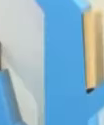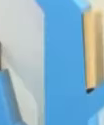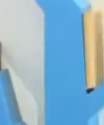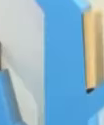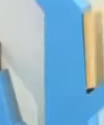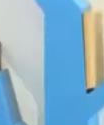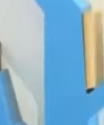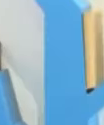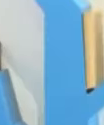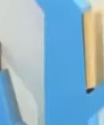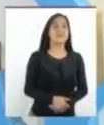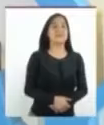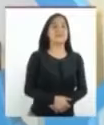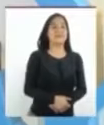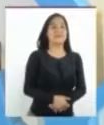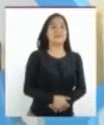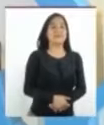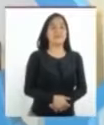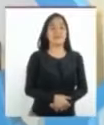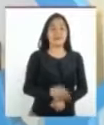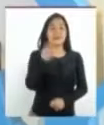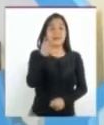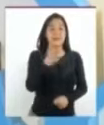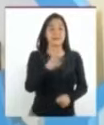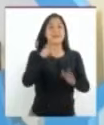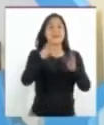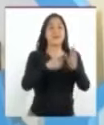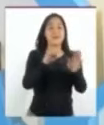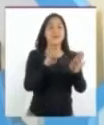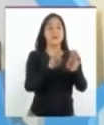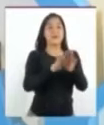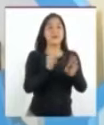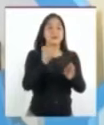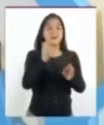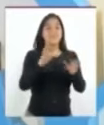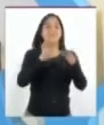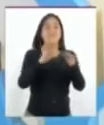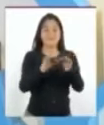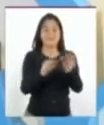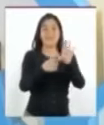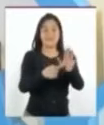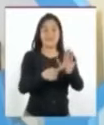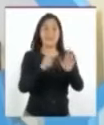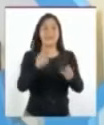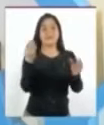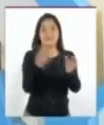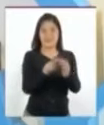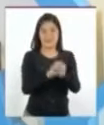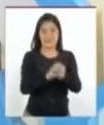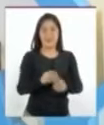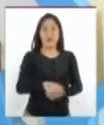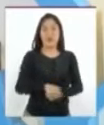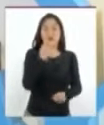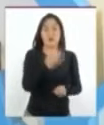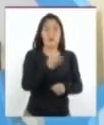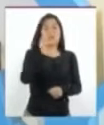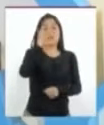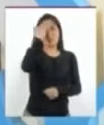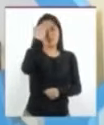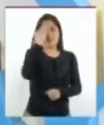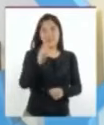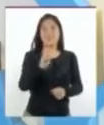Este video muestra de una forma muy clara lo que les he mencionado durante la sesión. Lo que conocemos de